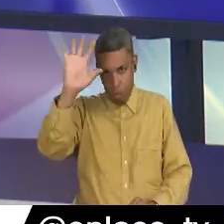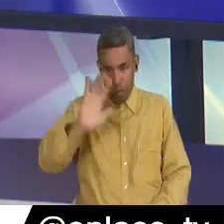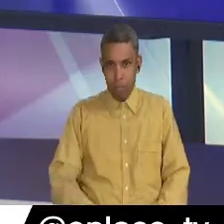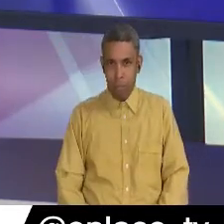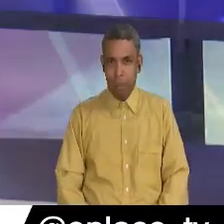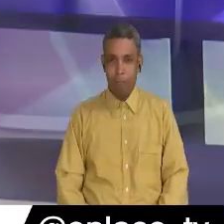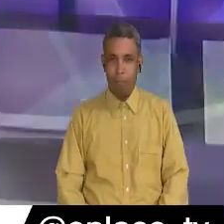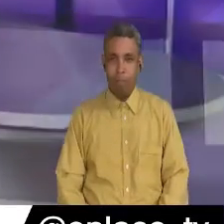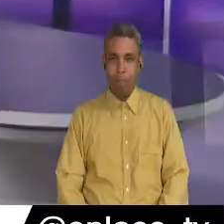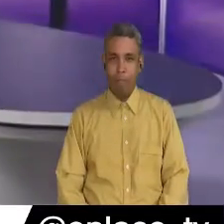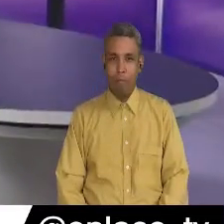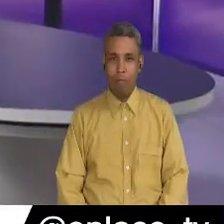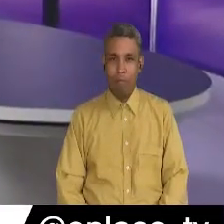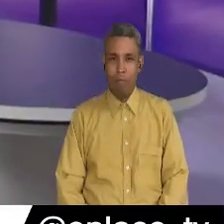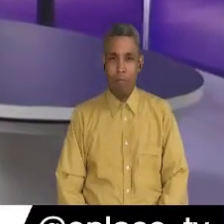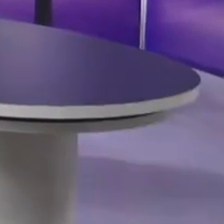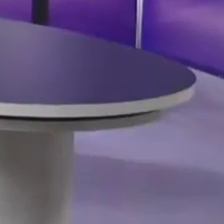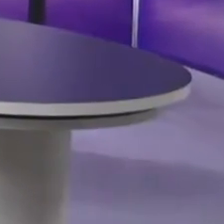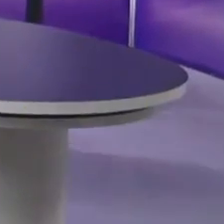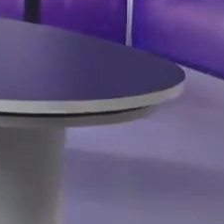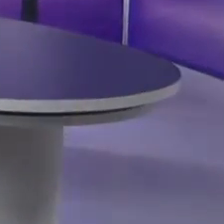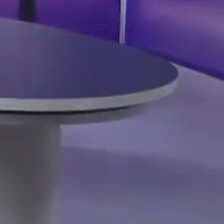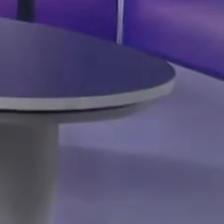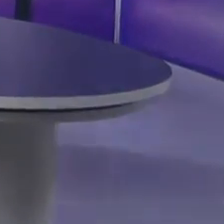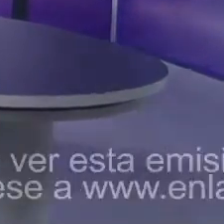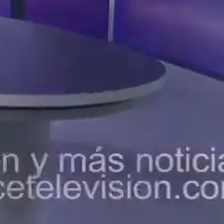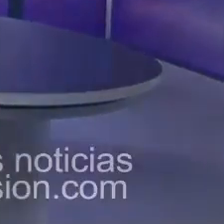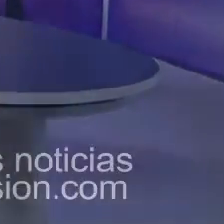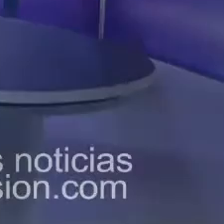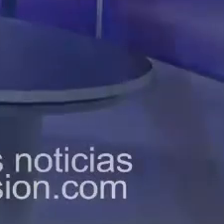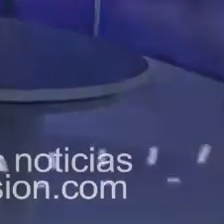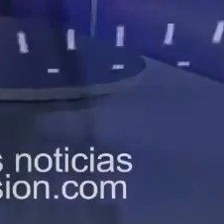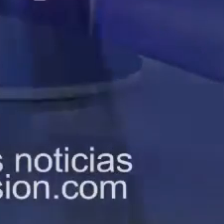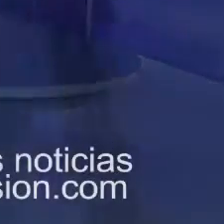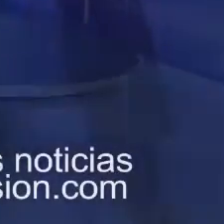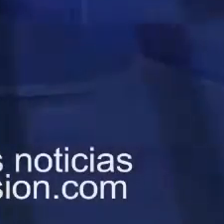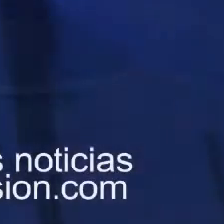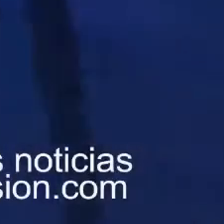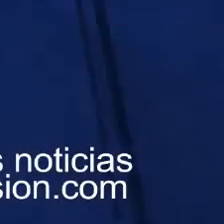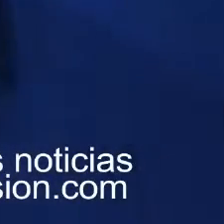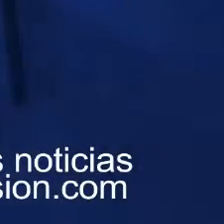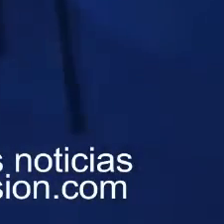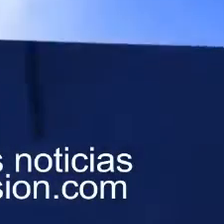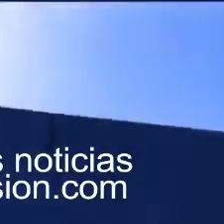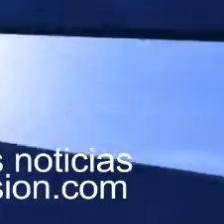Thank you.